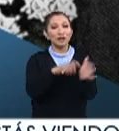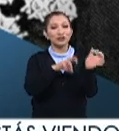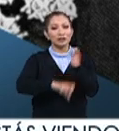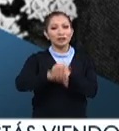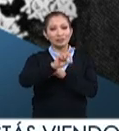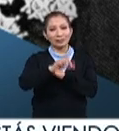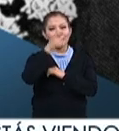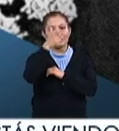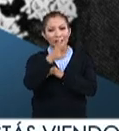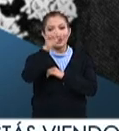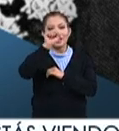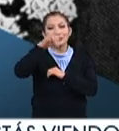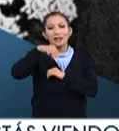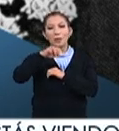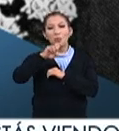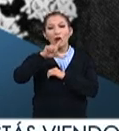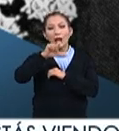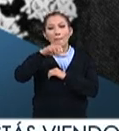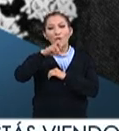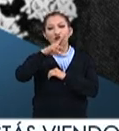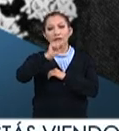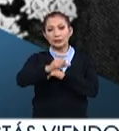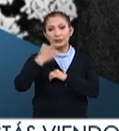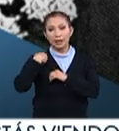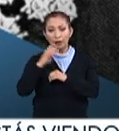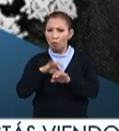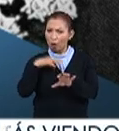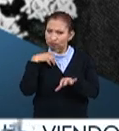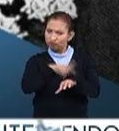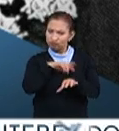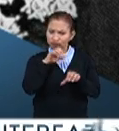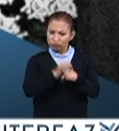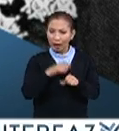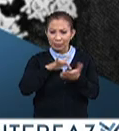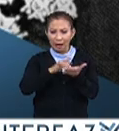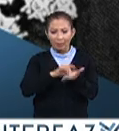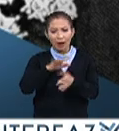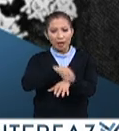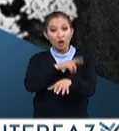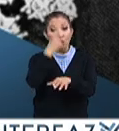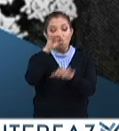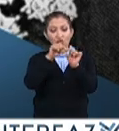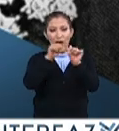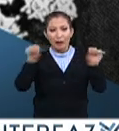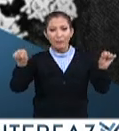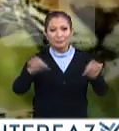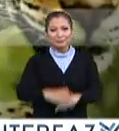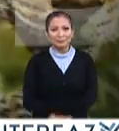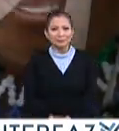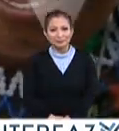En 1837, Samuel Morse patenta el telégrafo eléctrico de un solo cable.